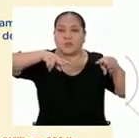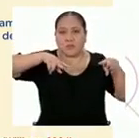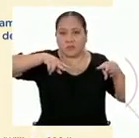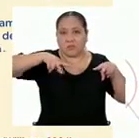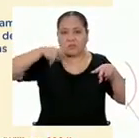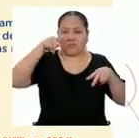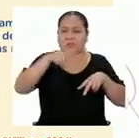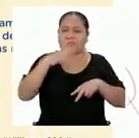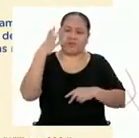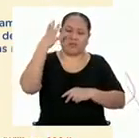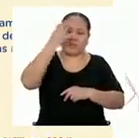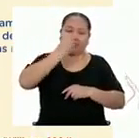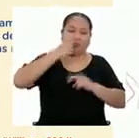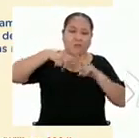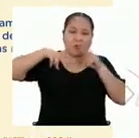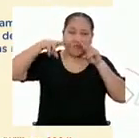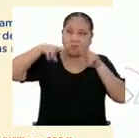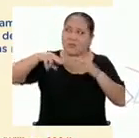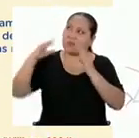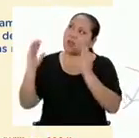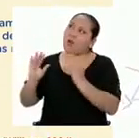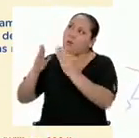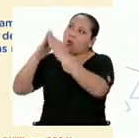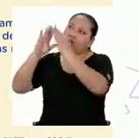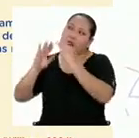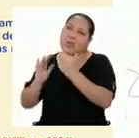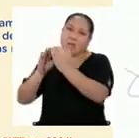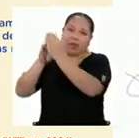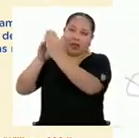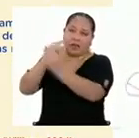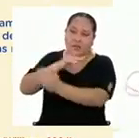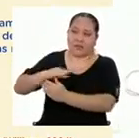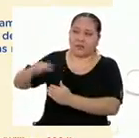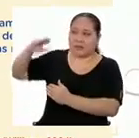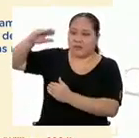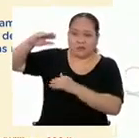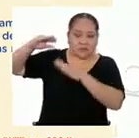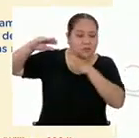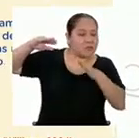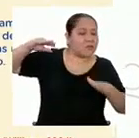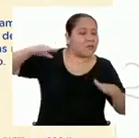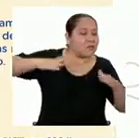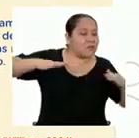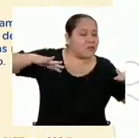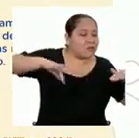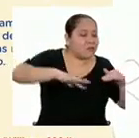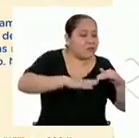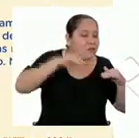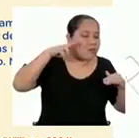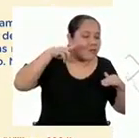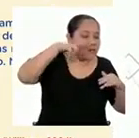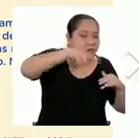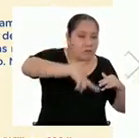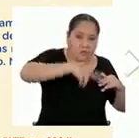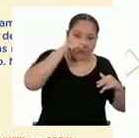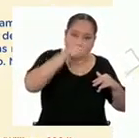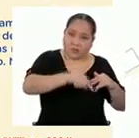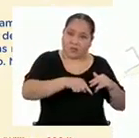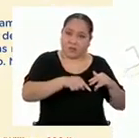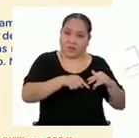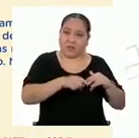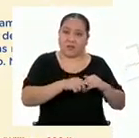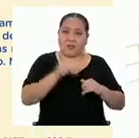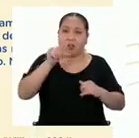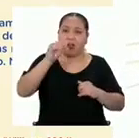una espléndida vista de las montañas de Chaparrí por un lado y el embalse y las tierras bajas por el otro. Notamos que el